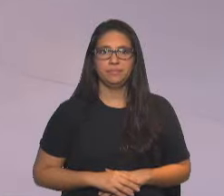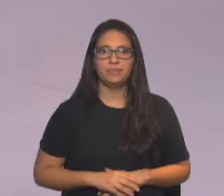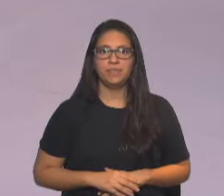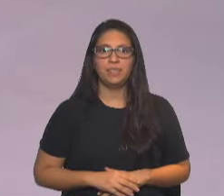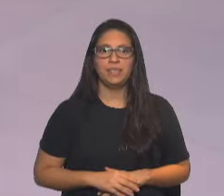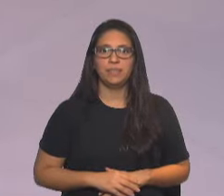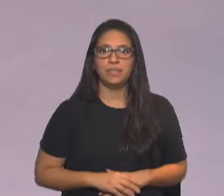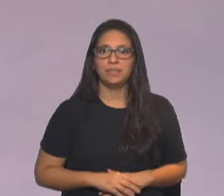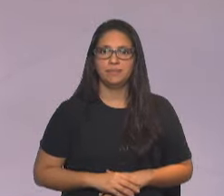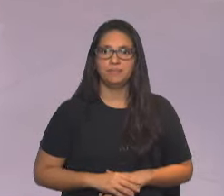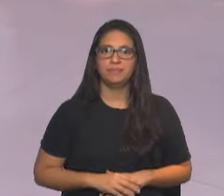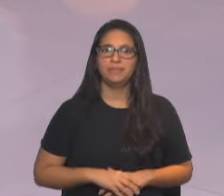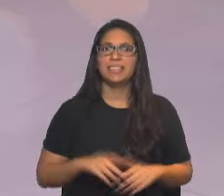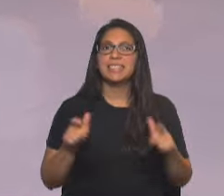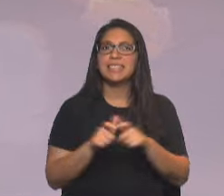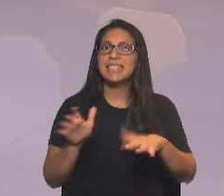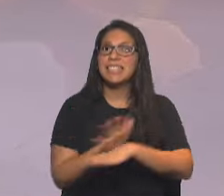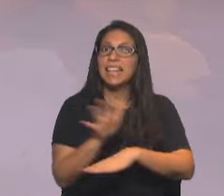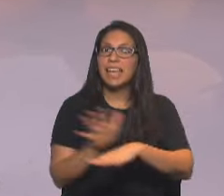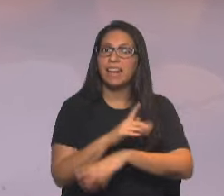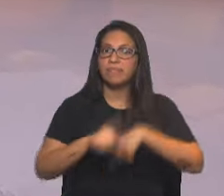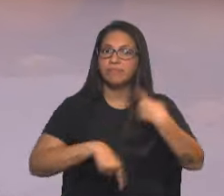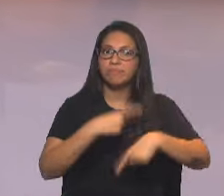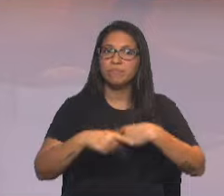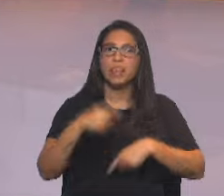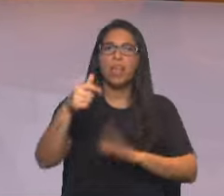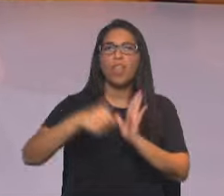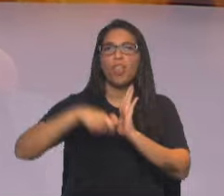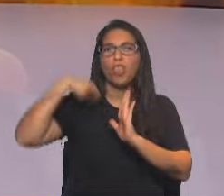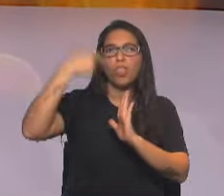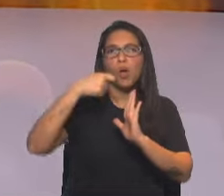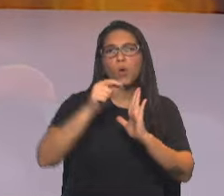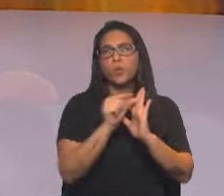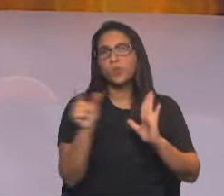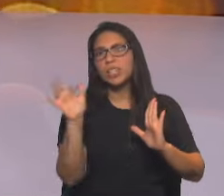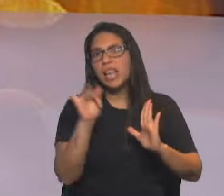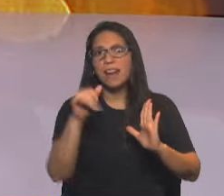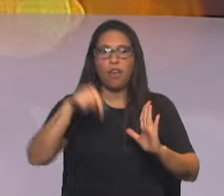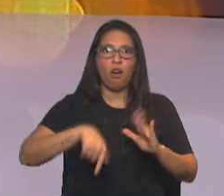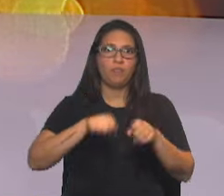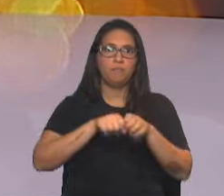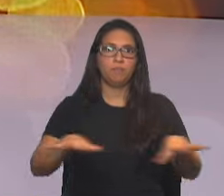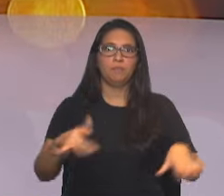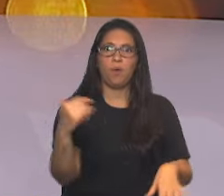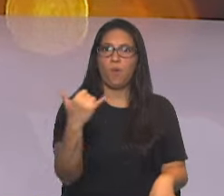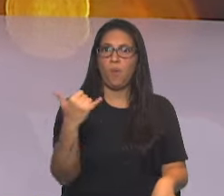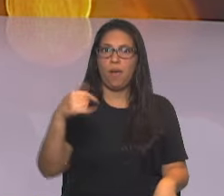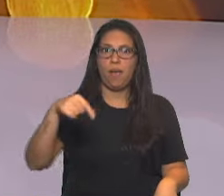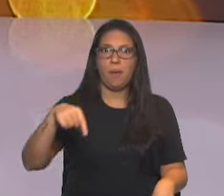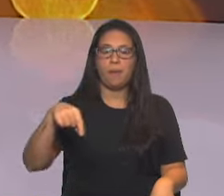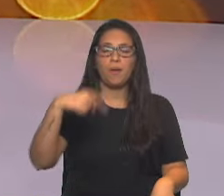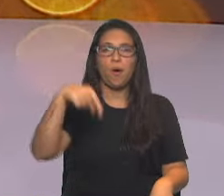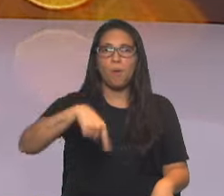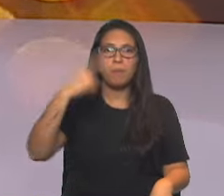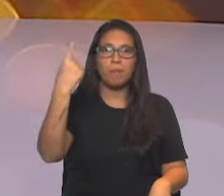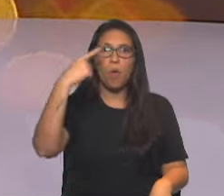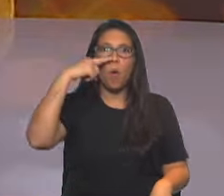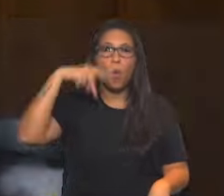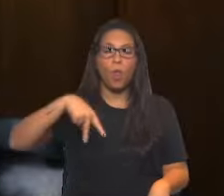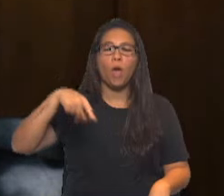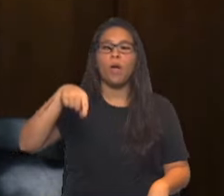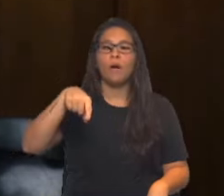Seguimos hablando de cine, pero en este caso de una docuserie que estrena hoy. Hoy, primero de julio, en la plataforma Flow